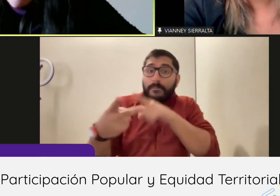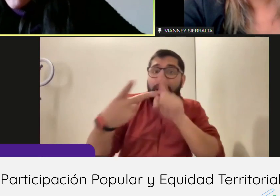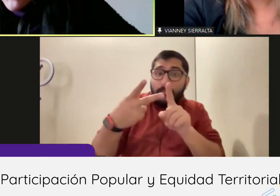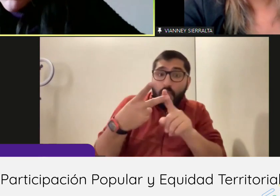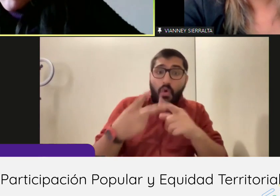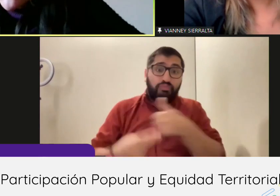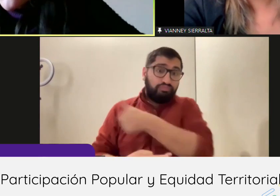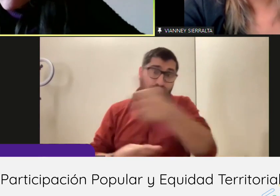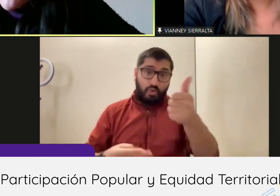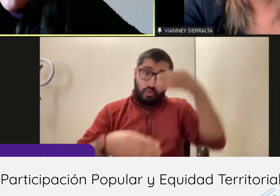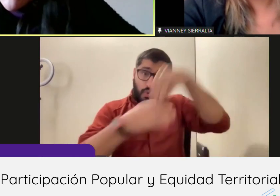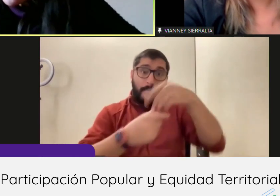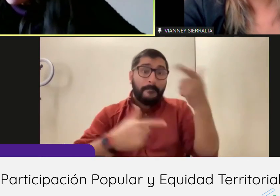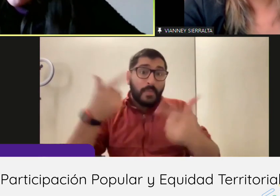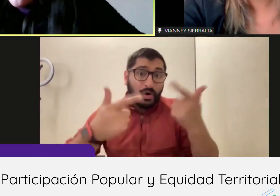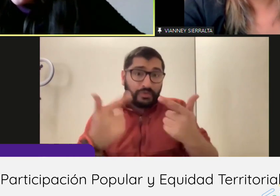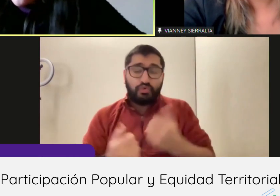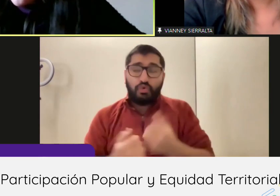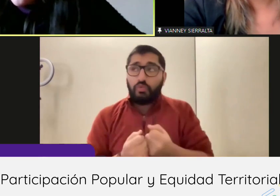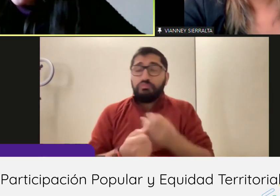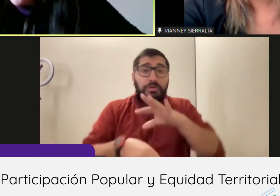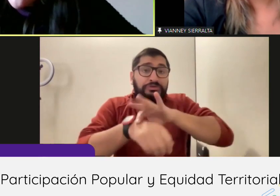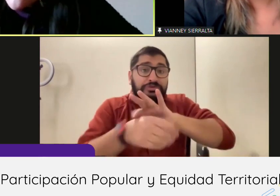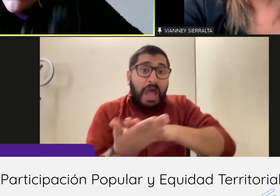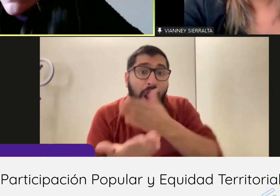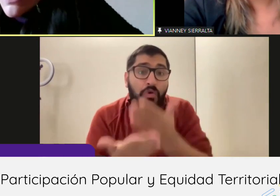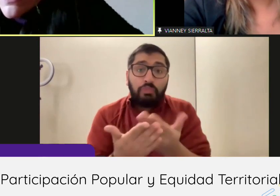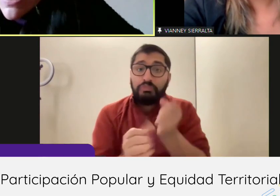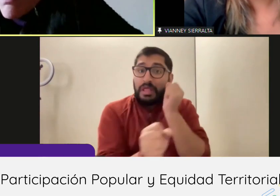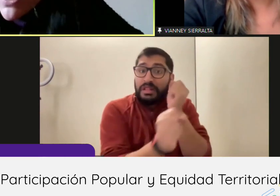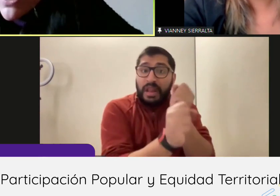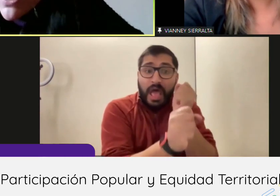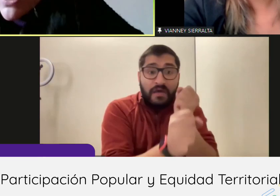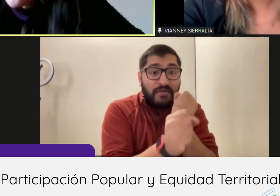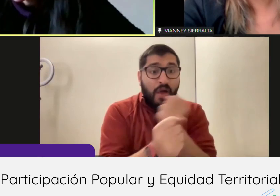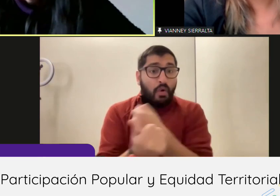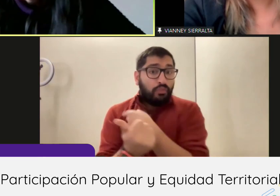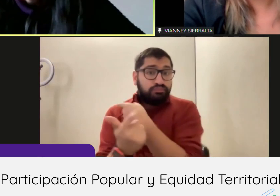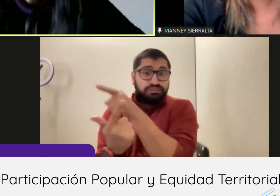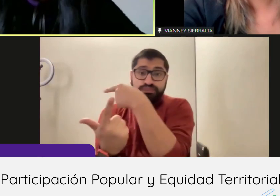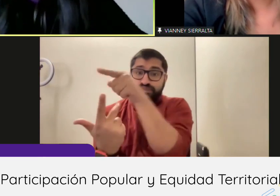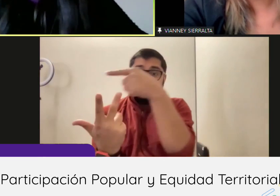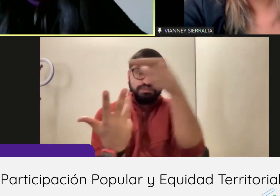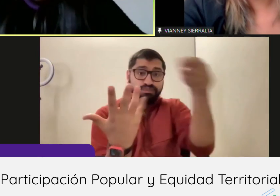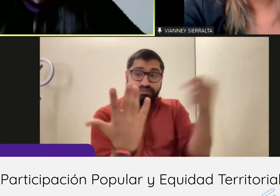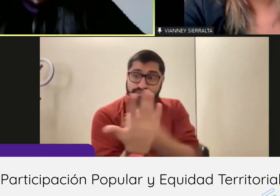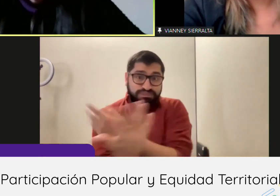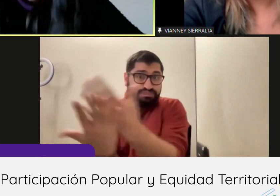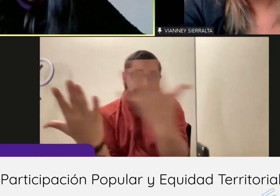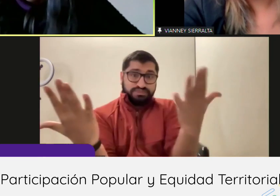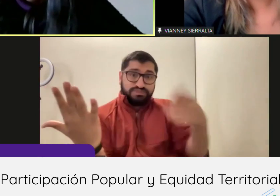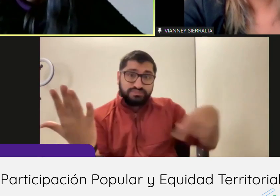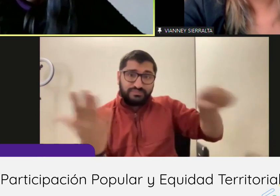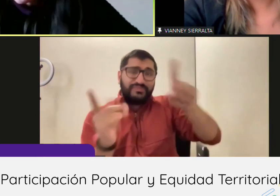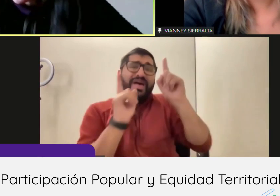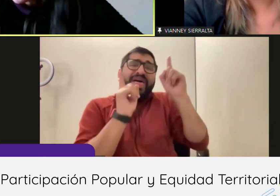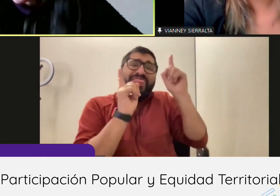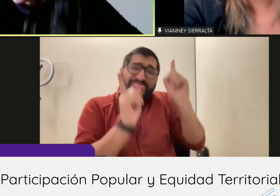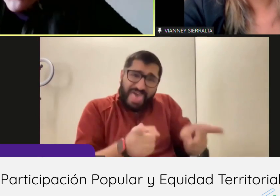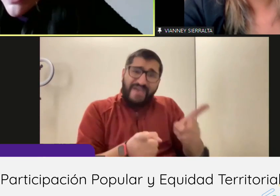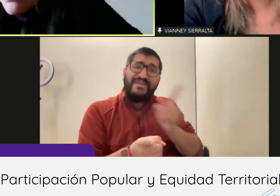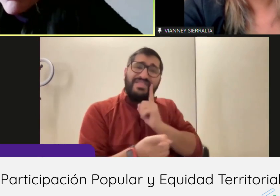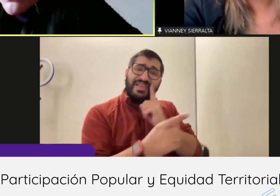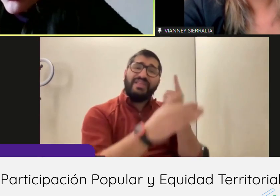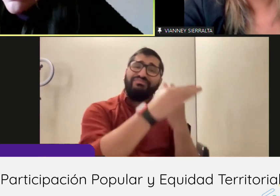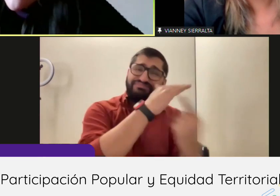con este apoyo, pero deberíamos también ser independientes en ese aspecto. También el tema político, el tema de salud, de